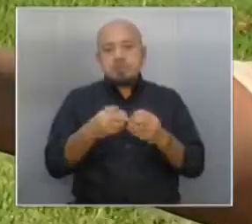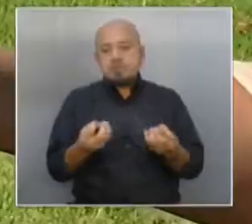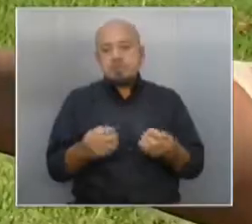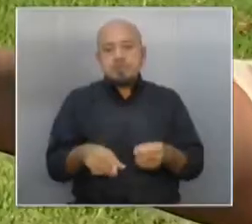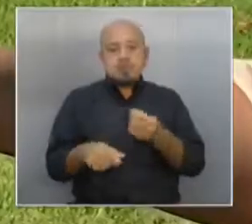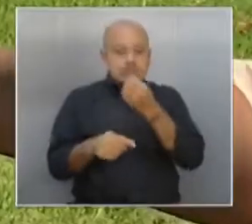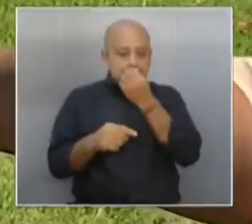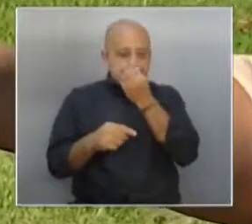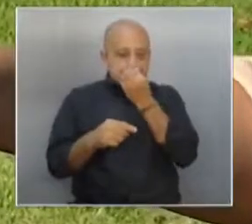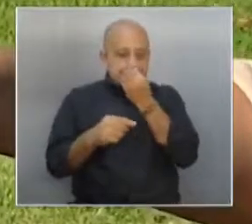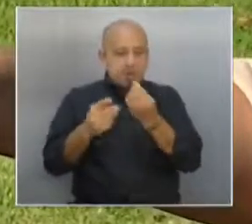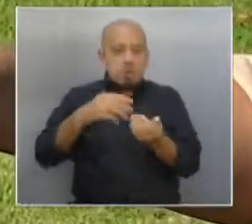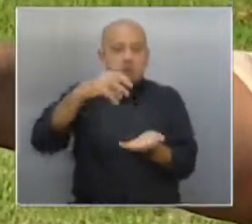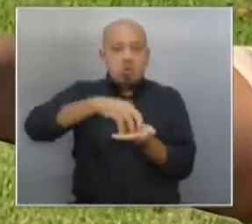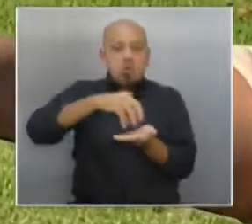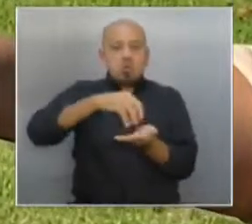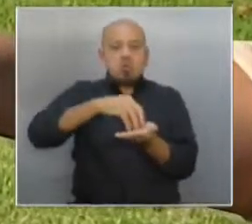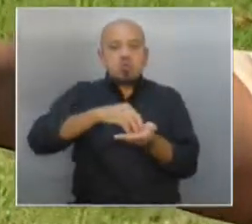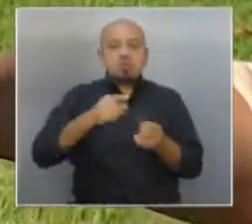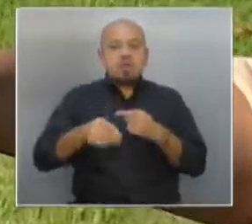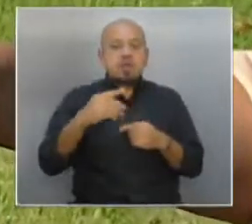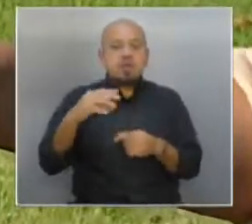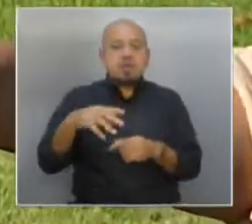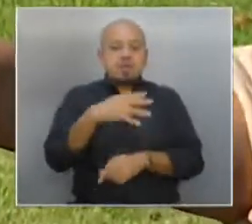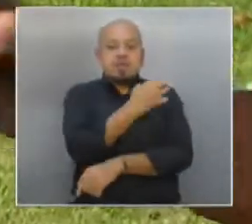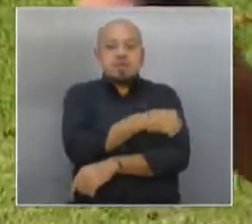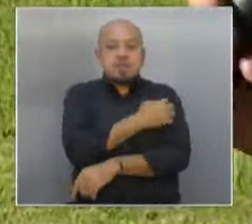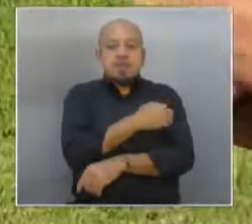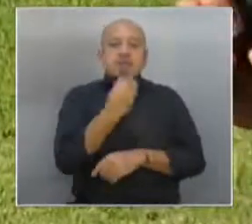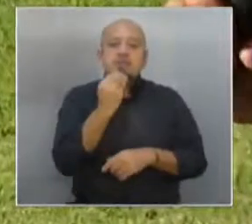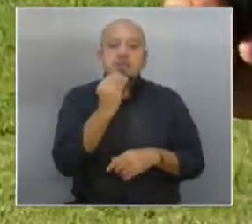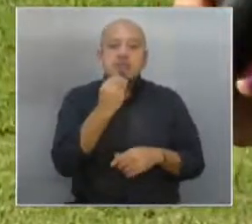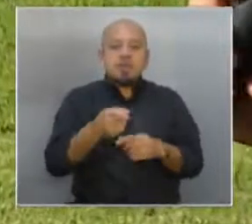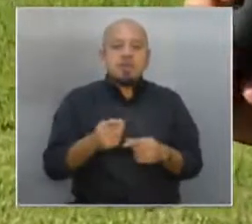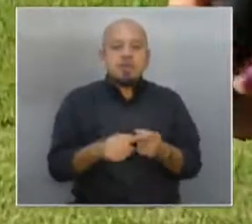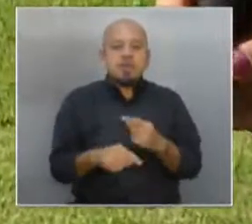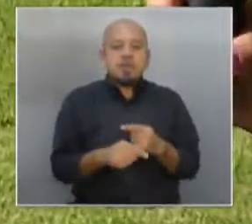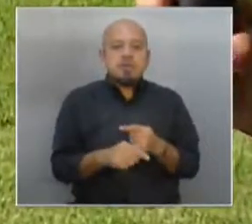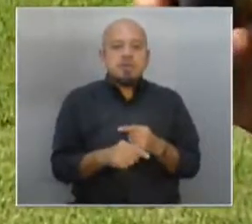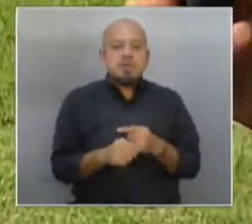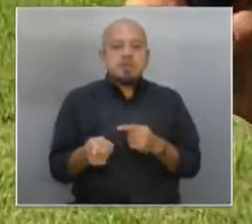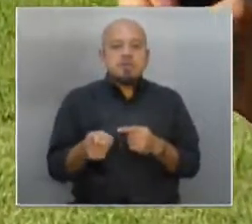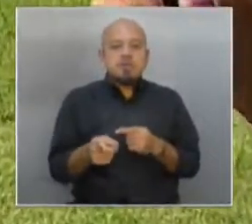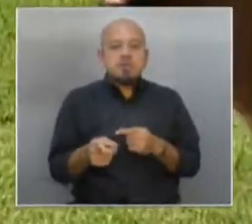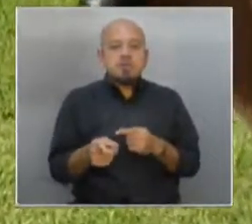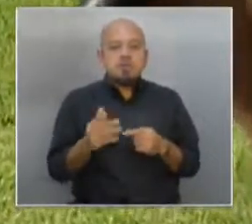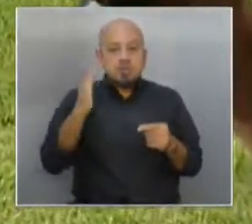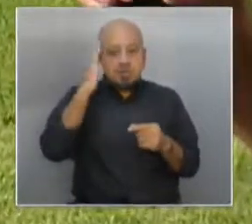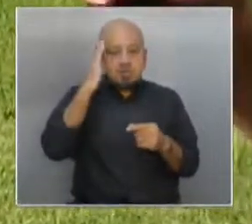honguea. Y bueno, le vino bien para lo que es manzana y pera, eso sí. Sí. ¿Trabajan con predicciones climáticas un poco